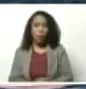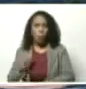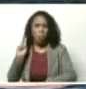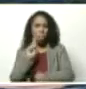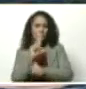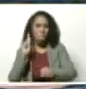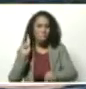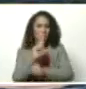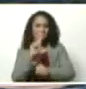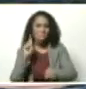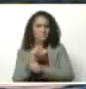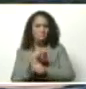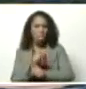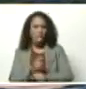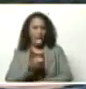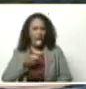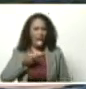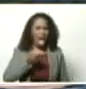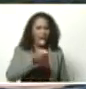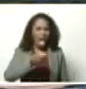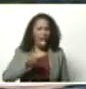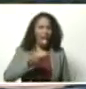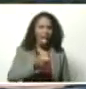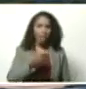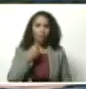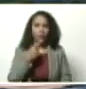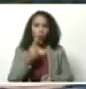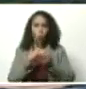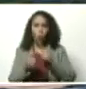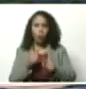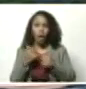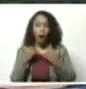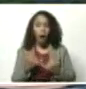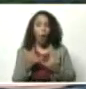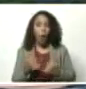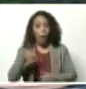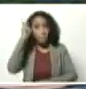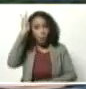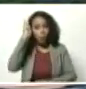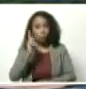insultándolo, amenazándolo. Ahora es en Perú.